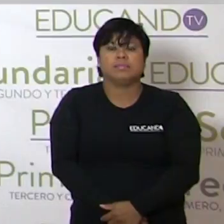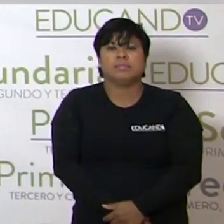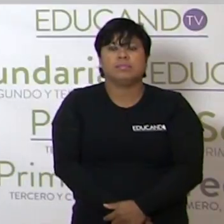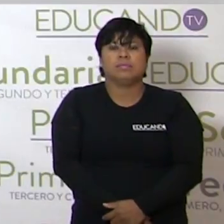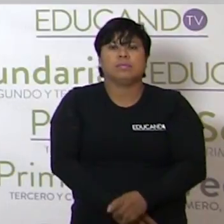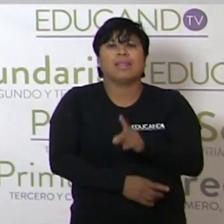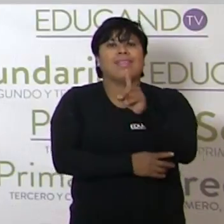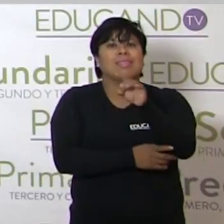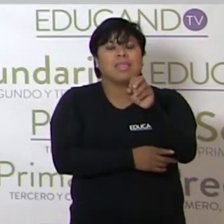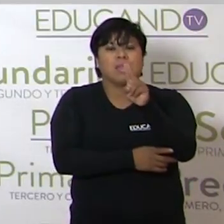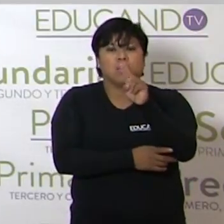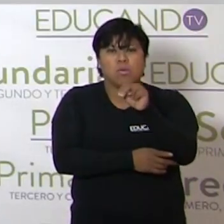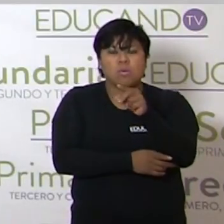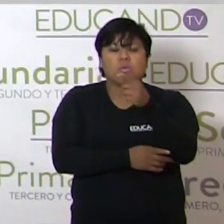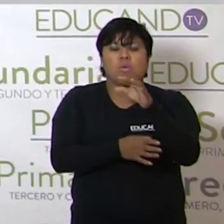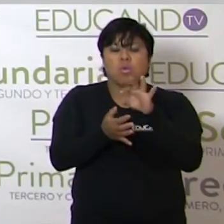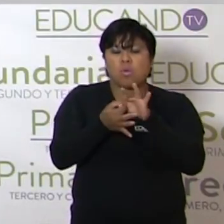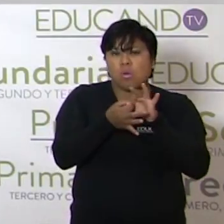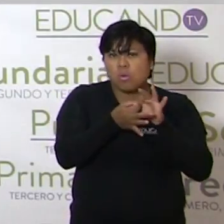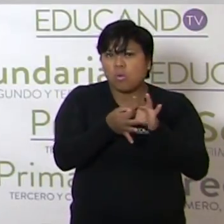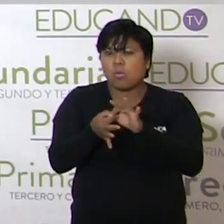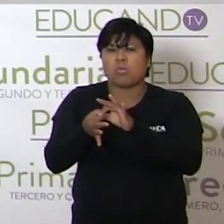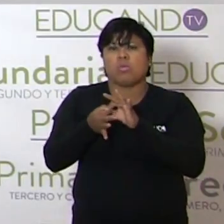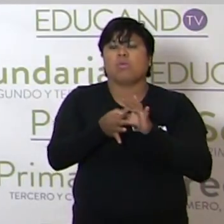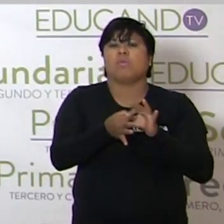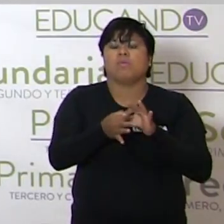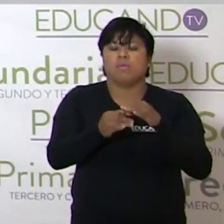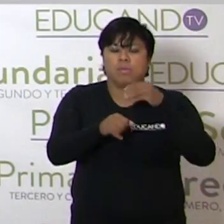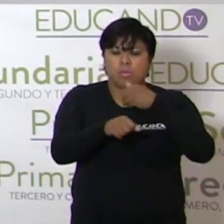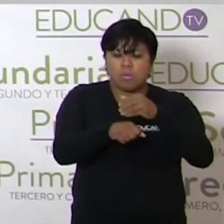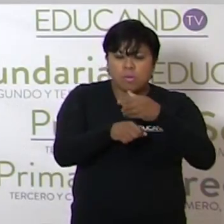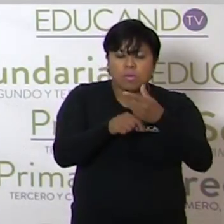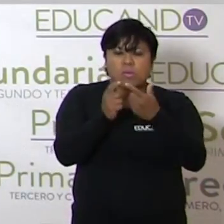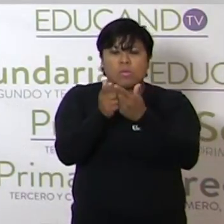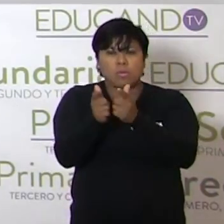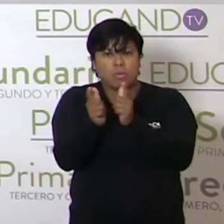de un conjunto